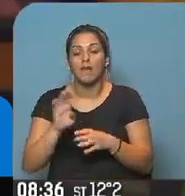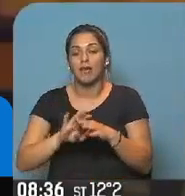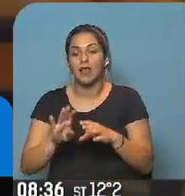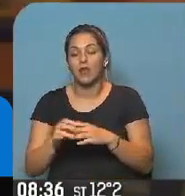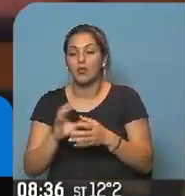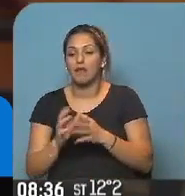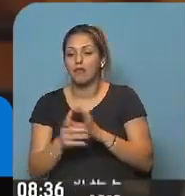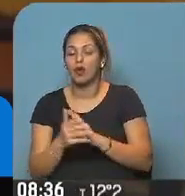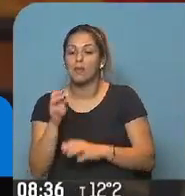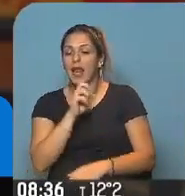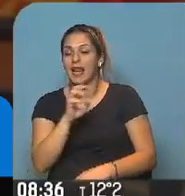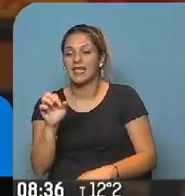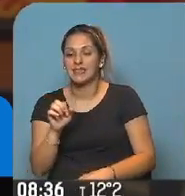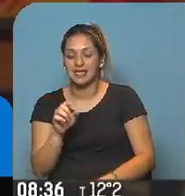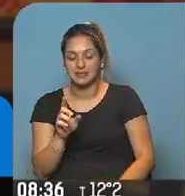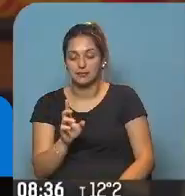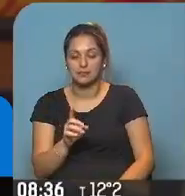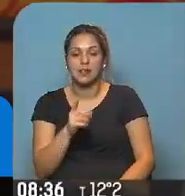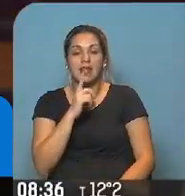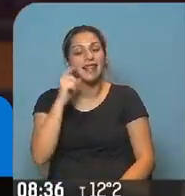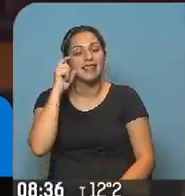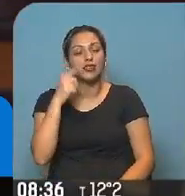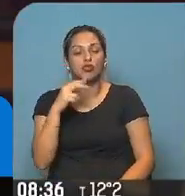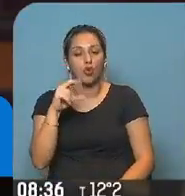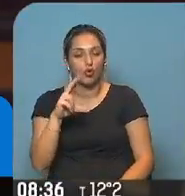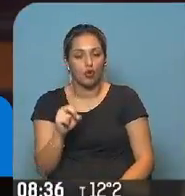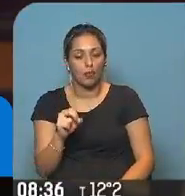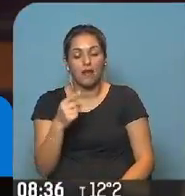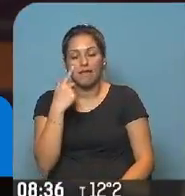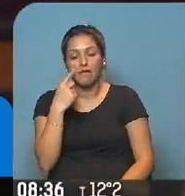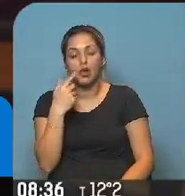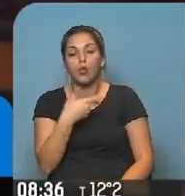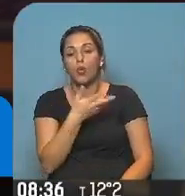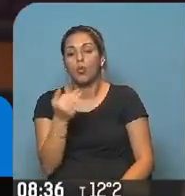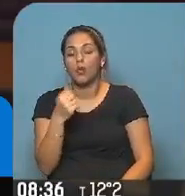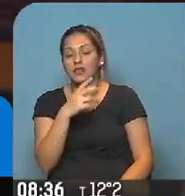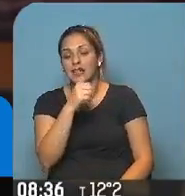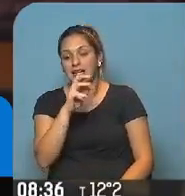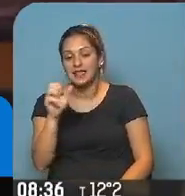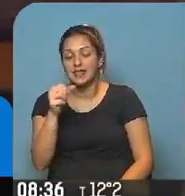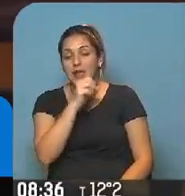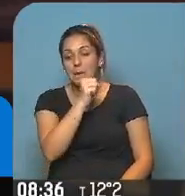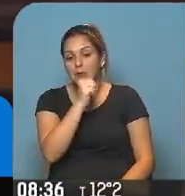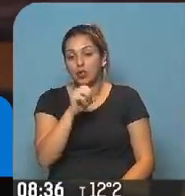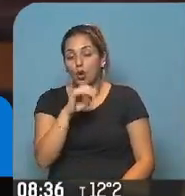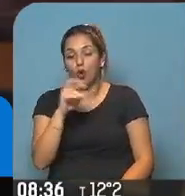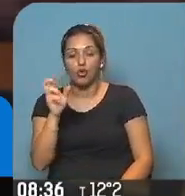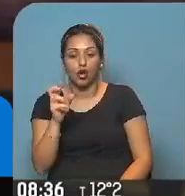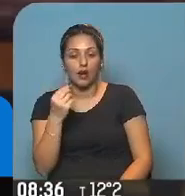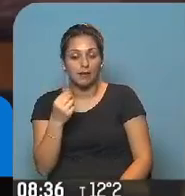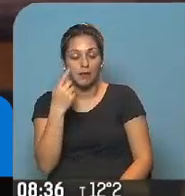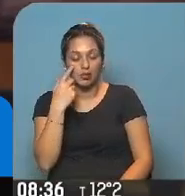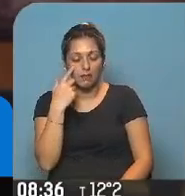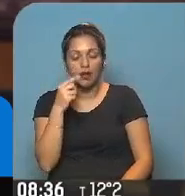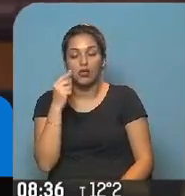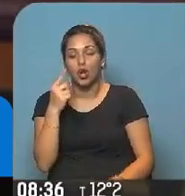forma de letras del Tesoro. Habrá que ver cuánto de esas nuevas letras van a ser letras en pesos, letras en dólares. Esto se va a ir